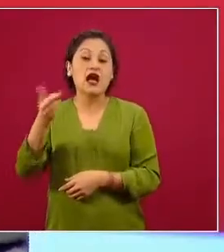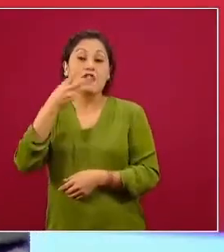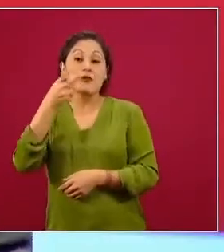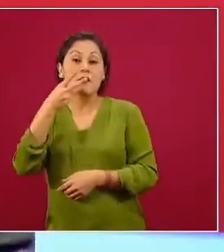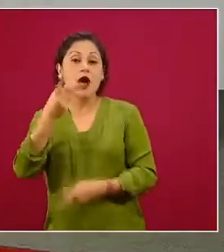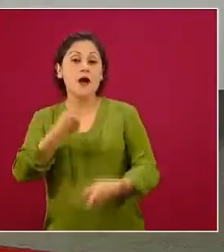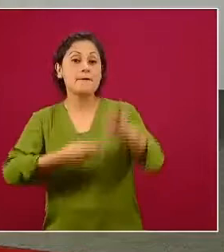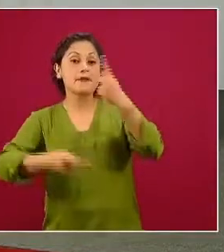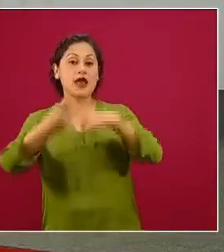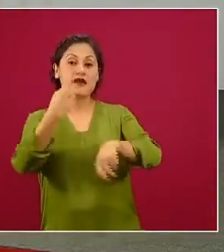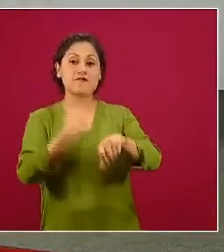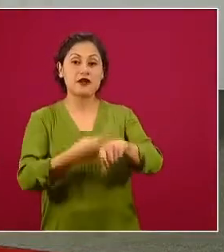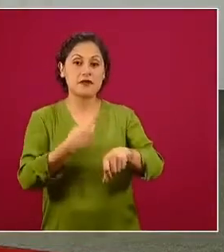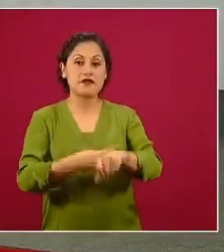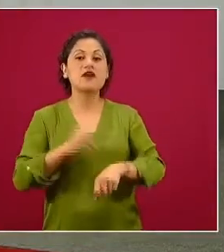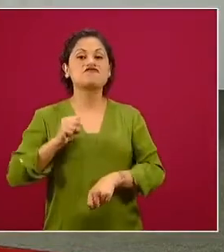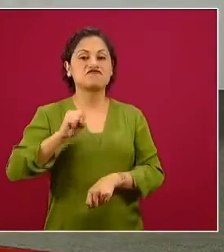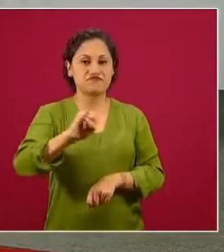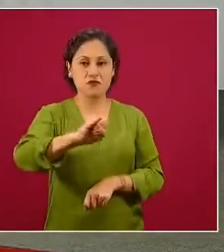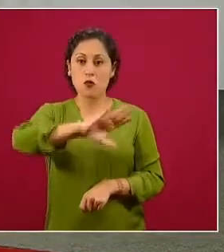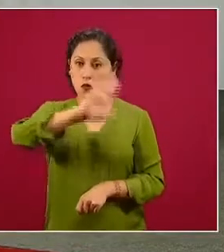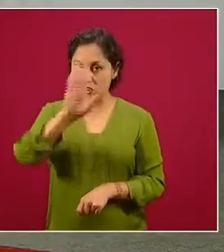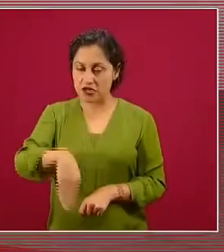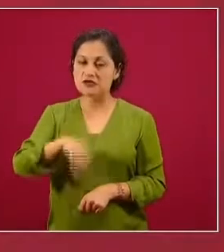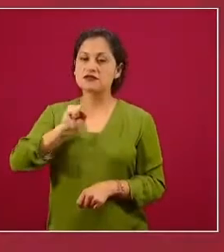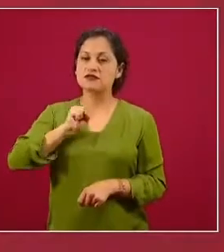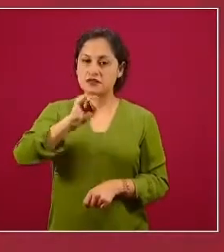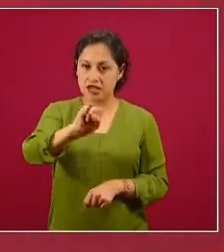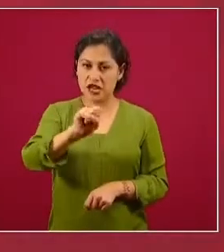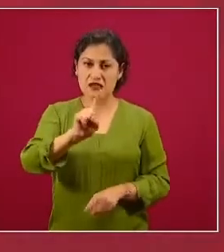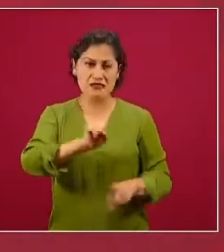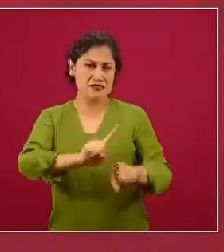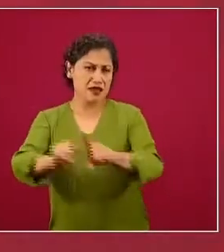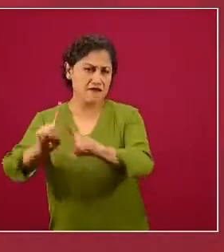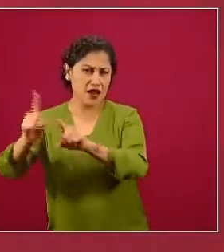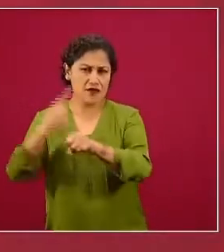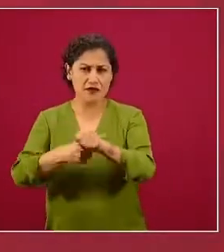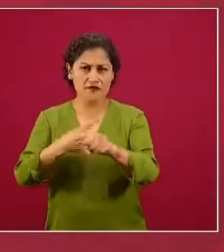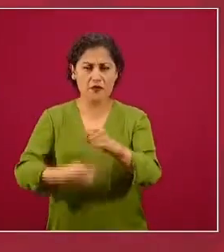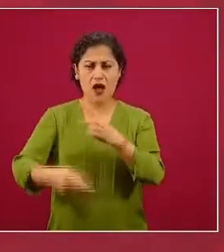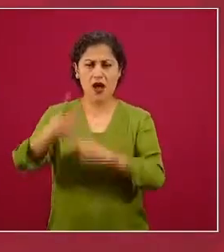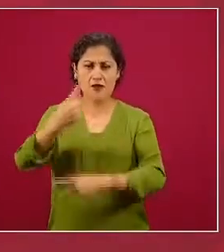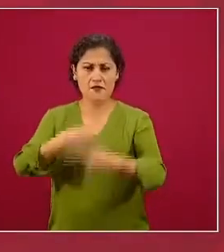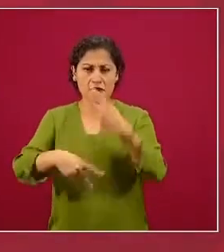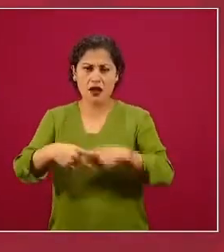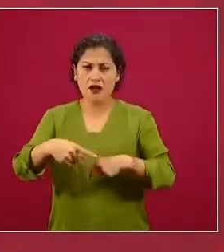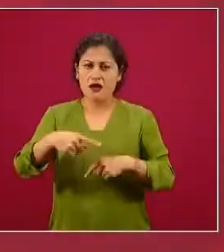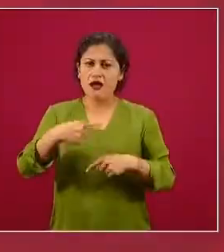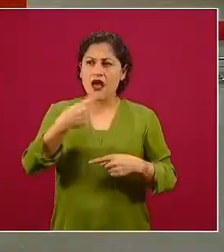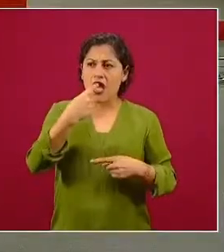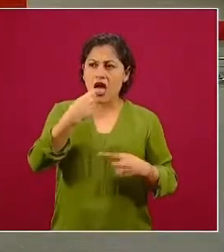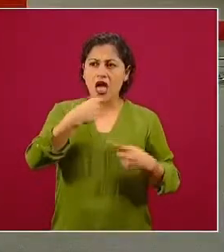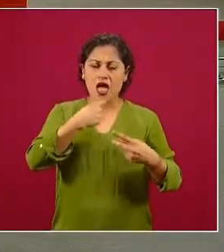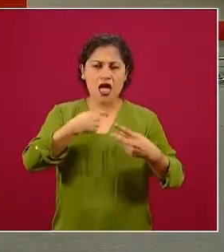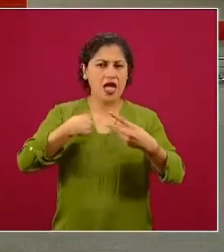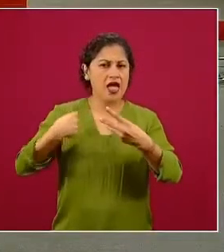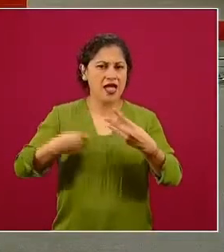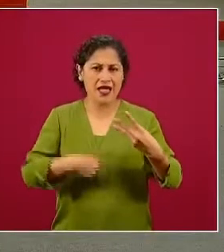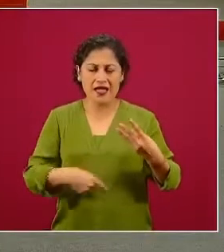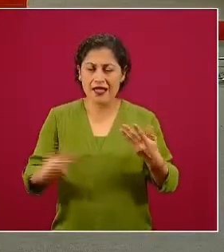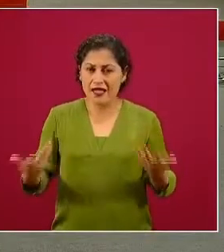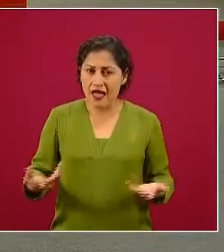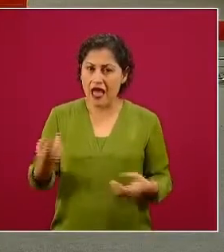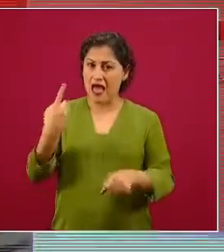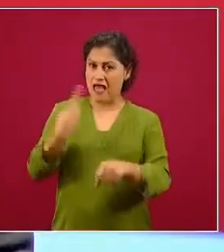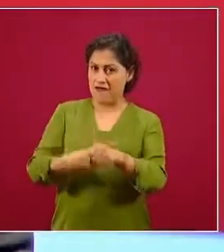dije todos otros, múltiples, intestinal, de vejiga, en fin, causa enfermedad cardiovascular,